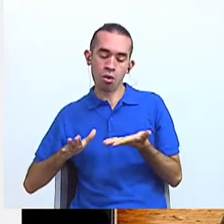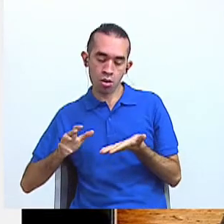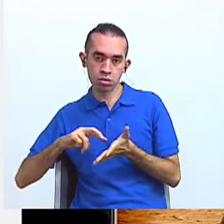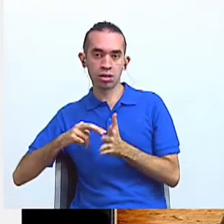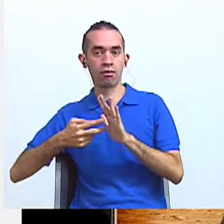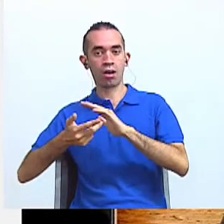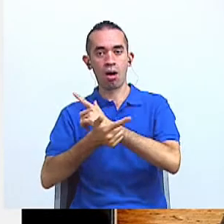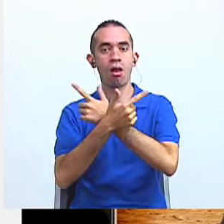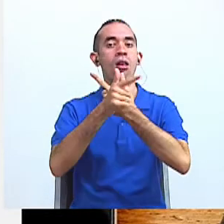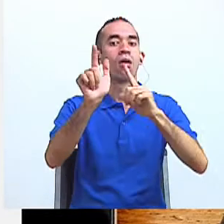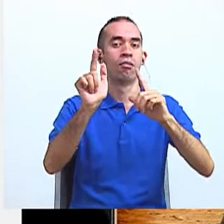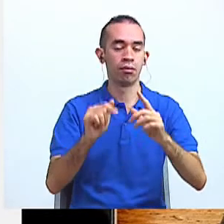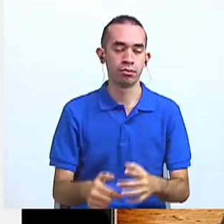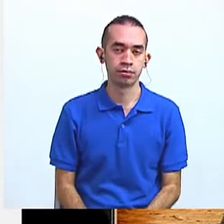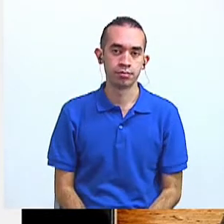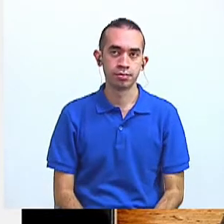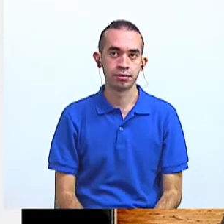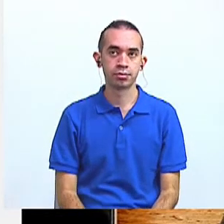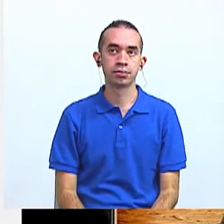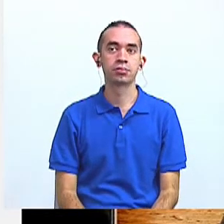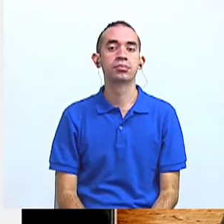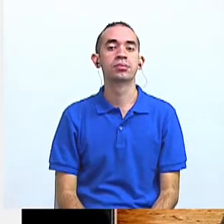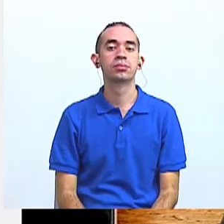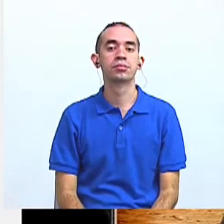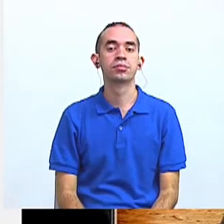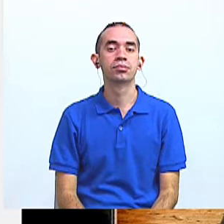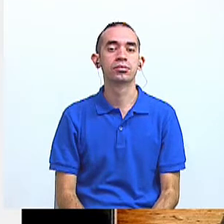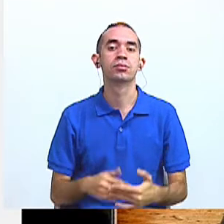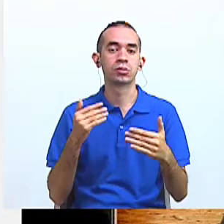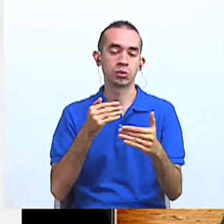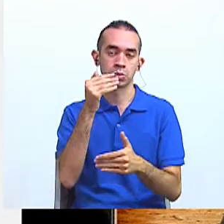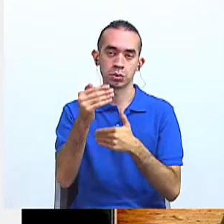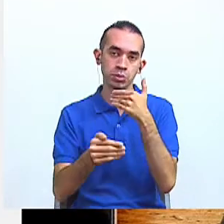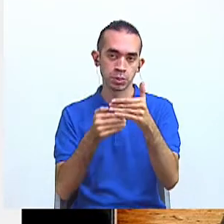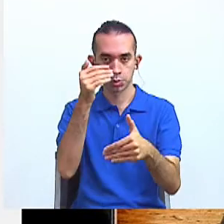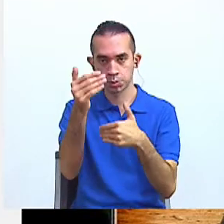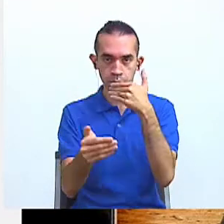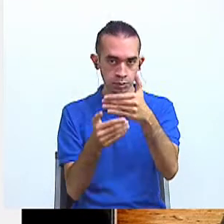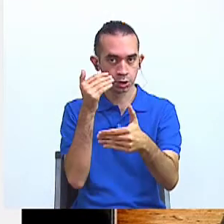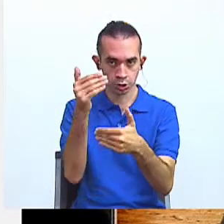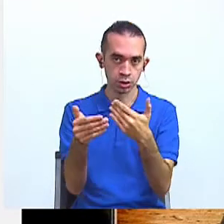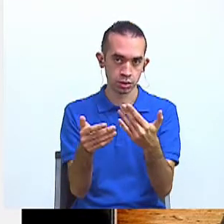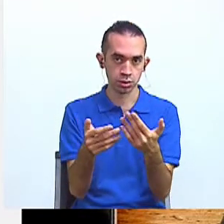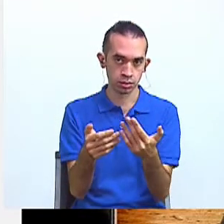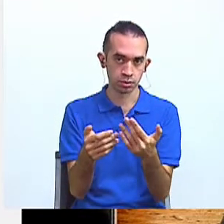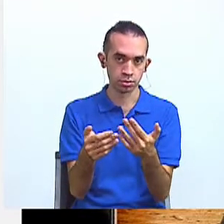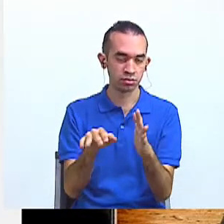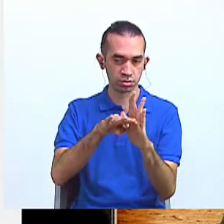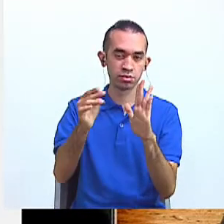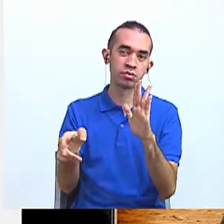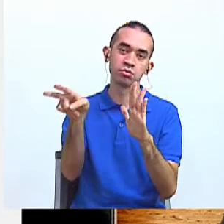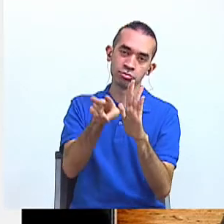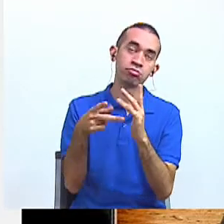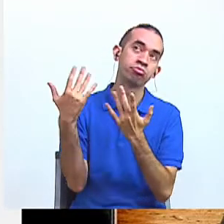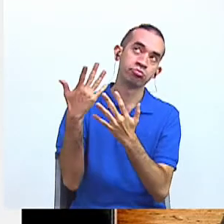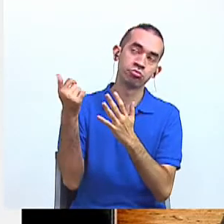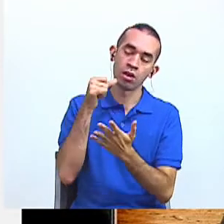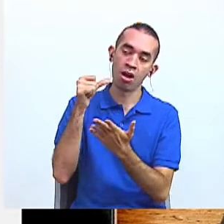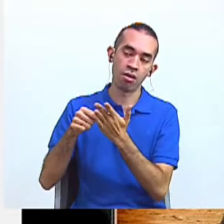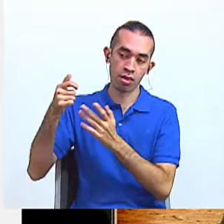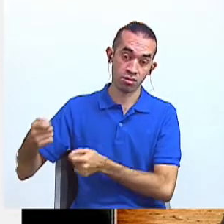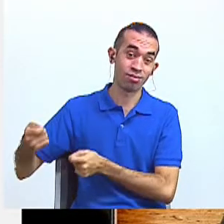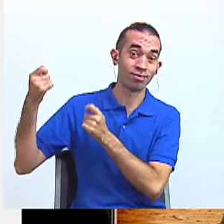En ese proceso de llegar hasta recibir la carta del